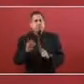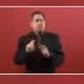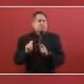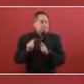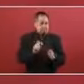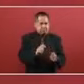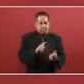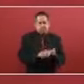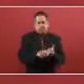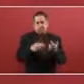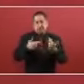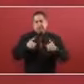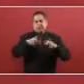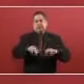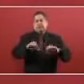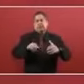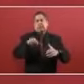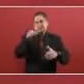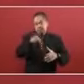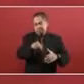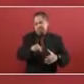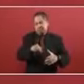representar